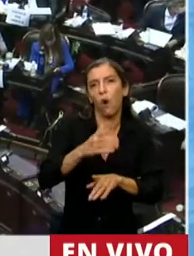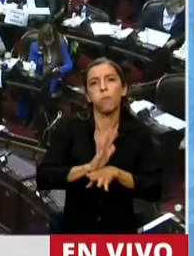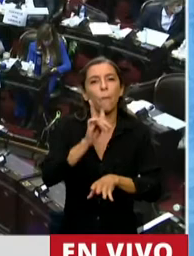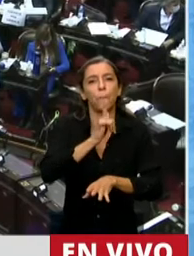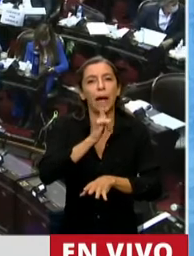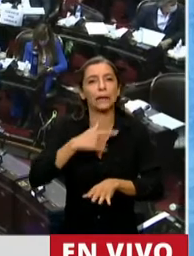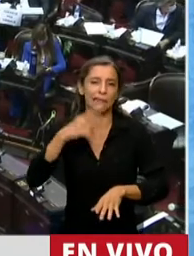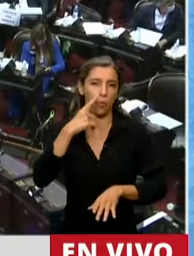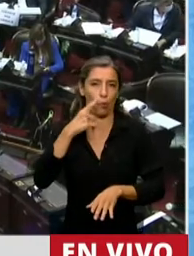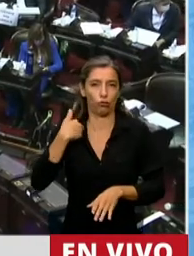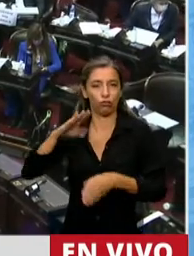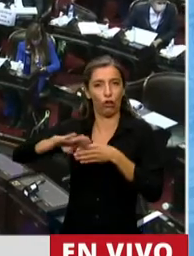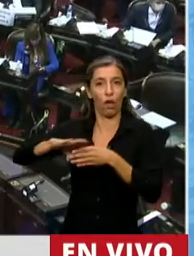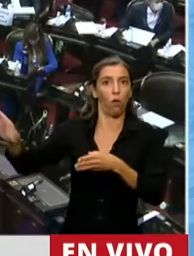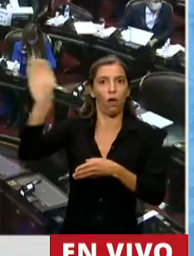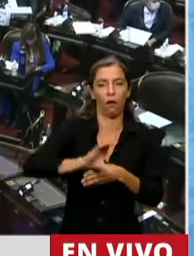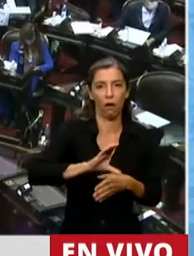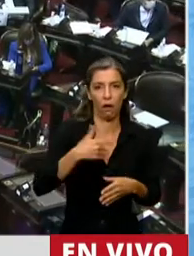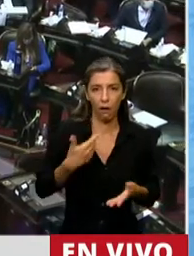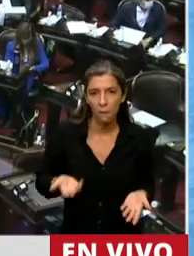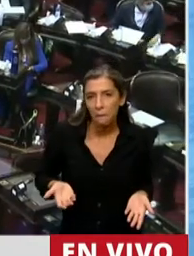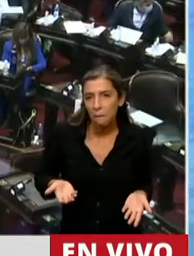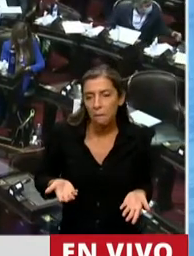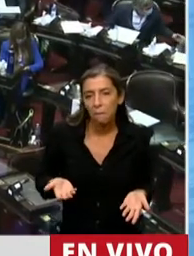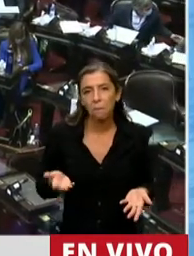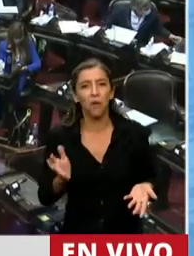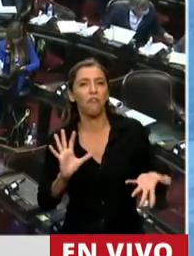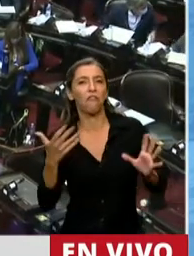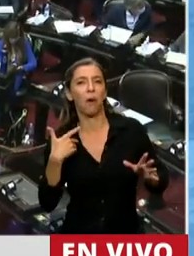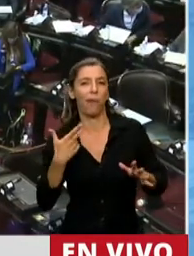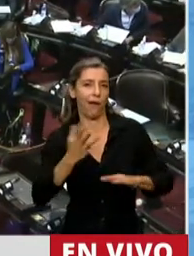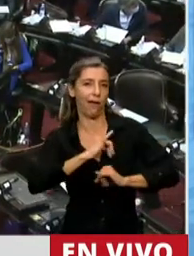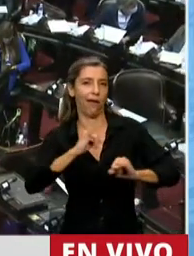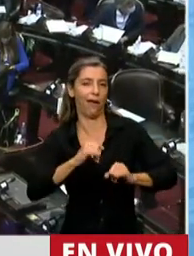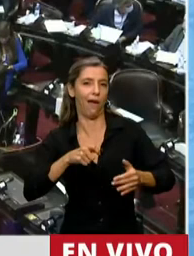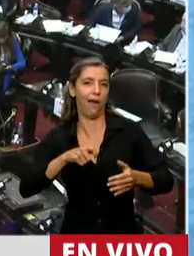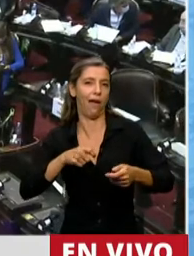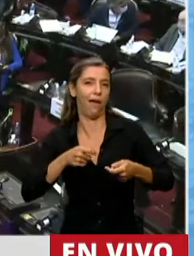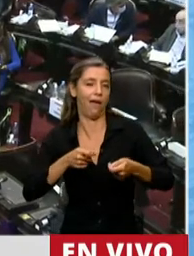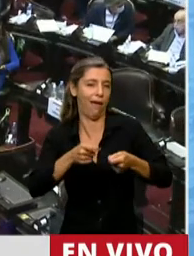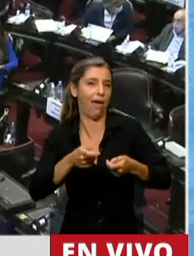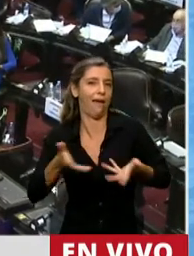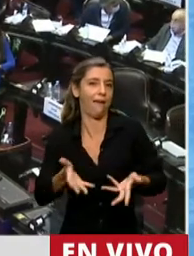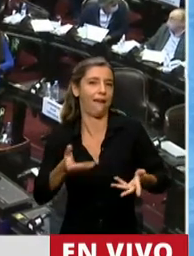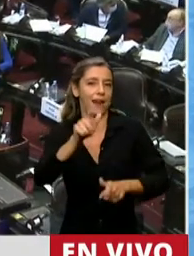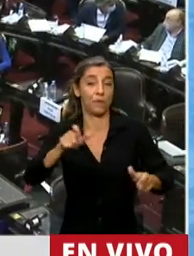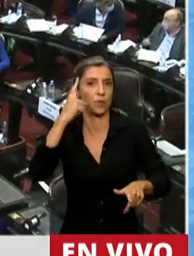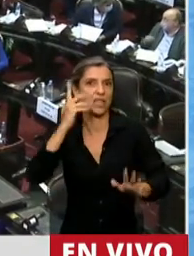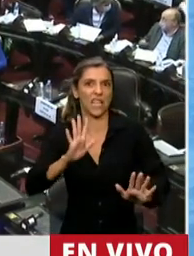digamos, como una idea de sojuzgar a las mayorías populares y de condicionar el desarrollo futuro del